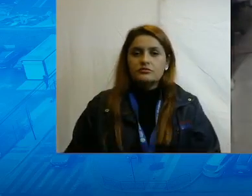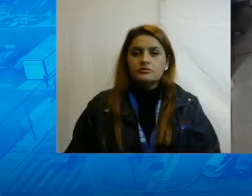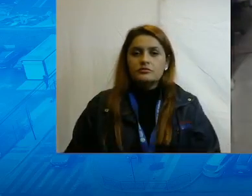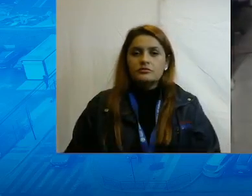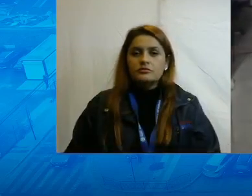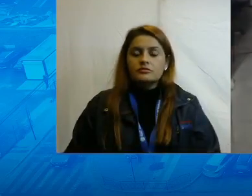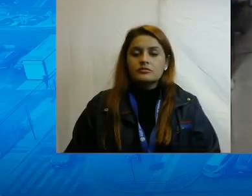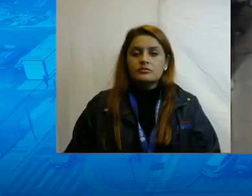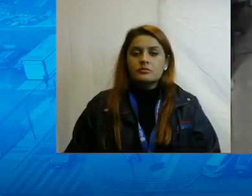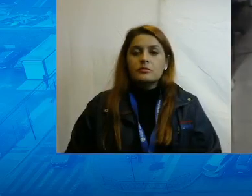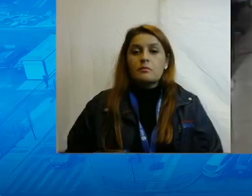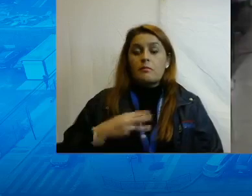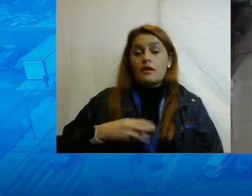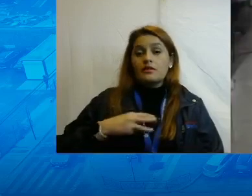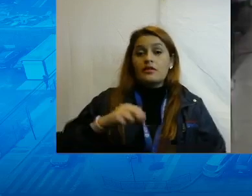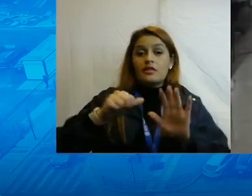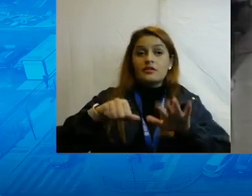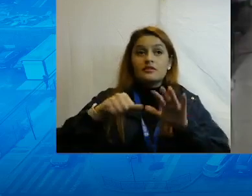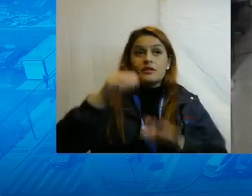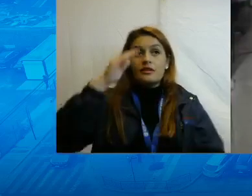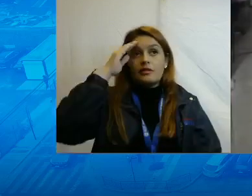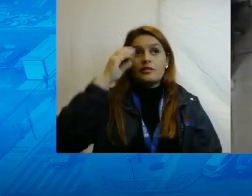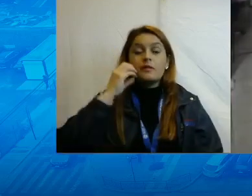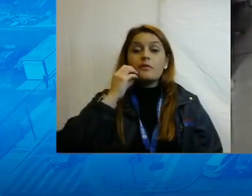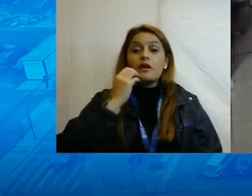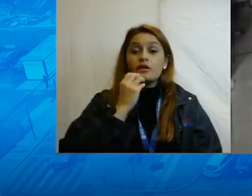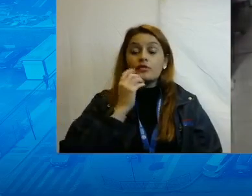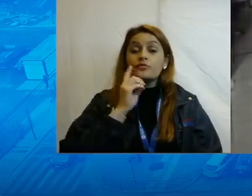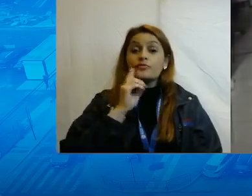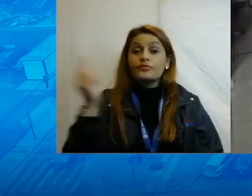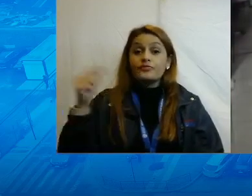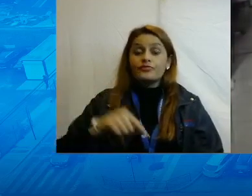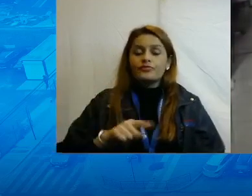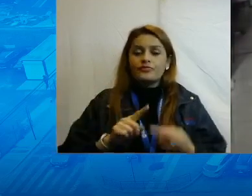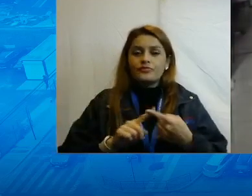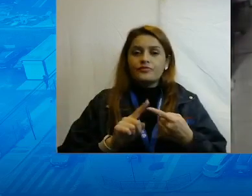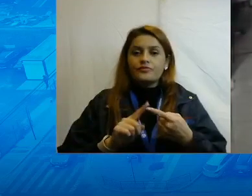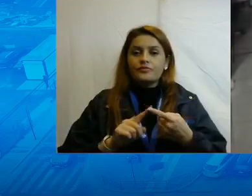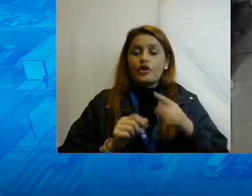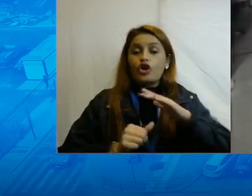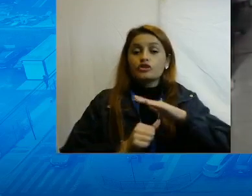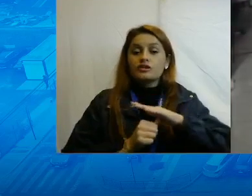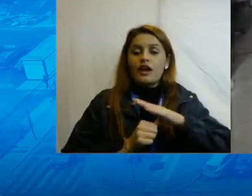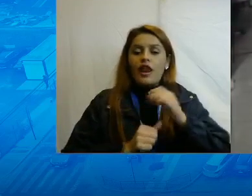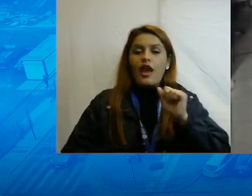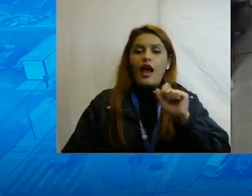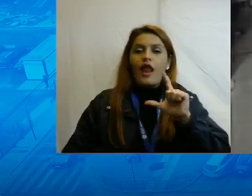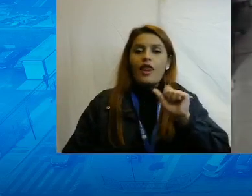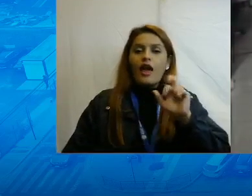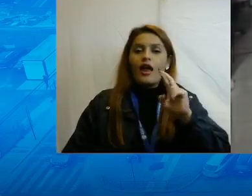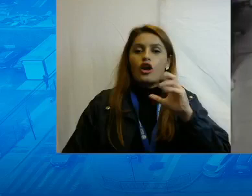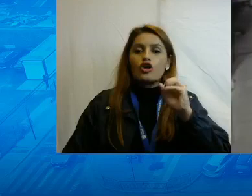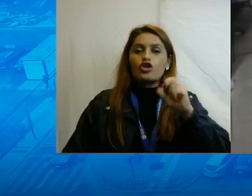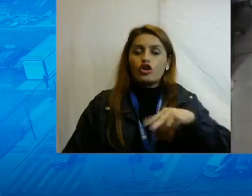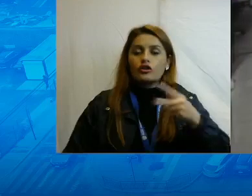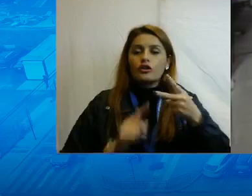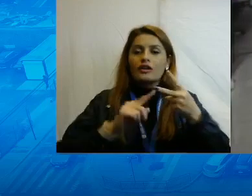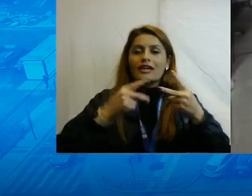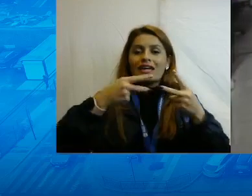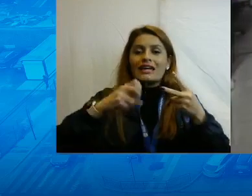Consejo Ordinario, martes 16 de mayo, con la presencia de los concejales Alarcón,